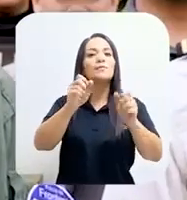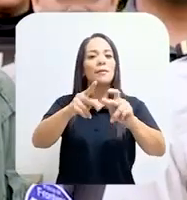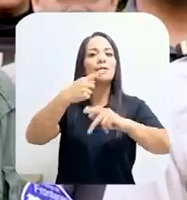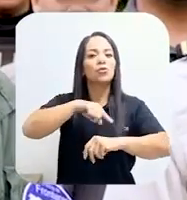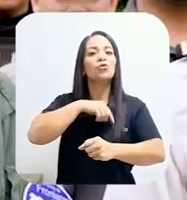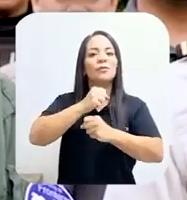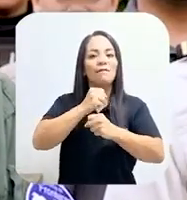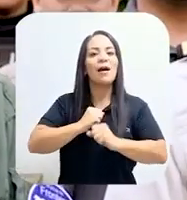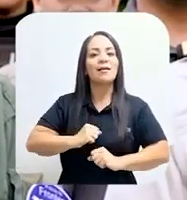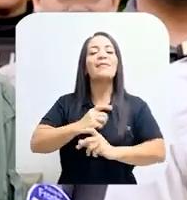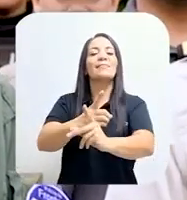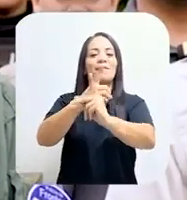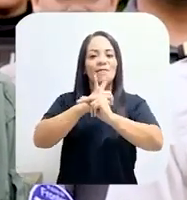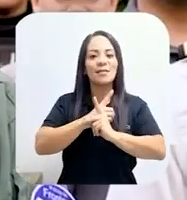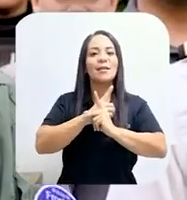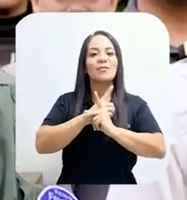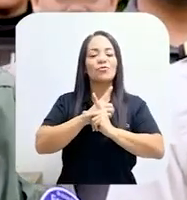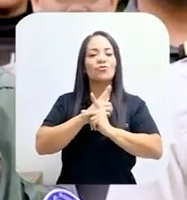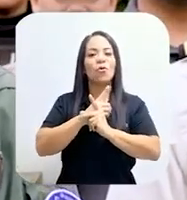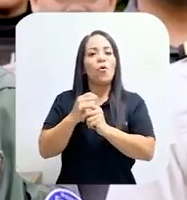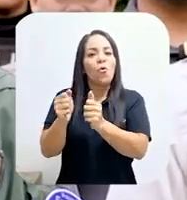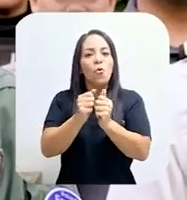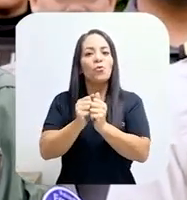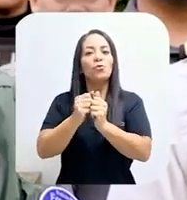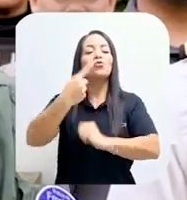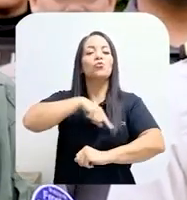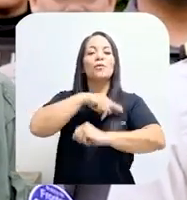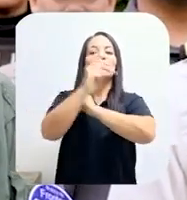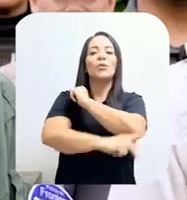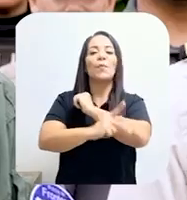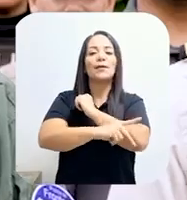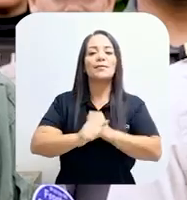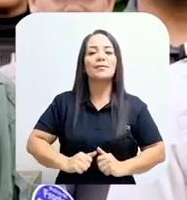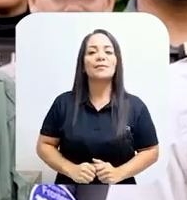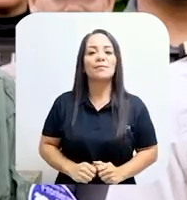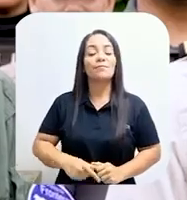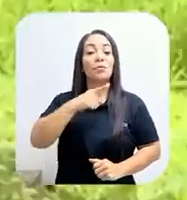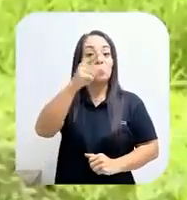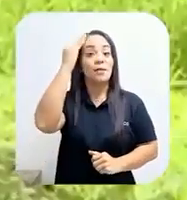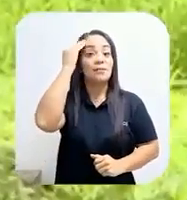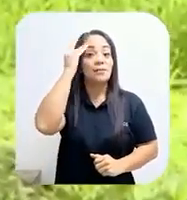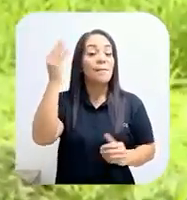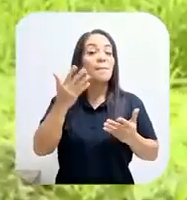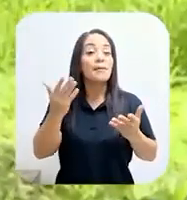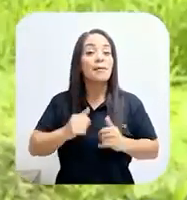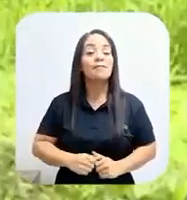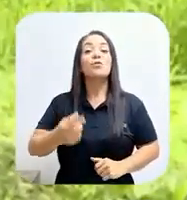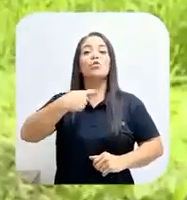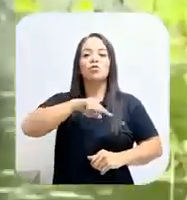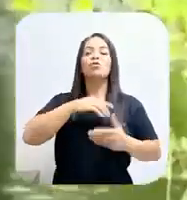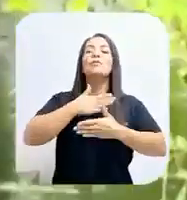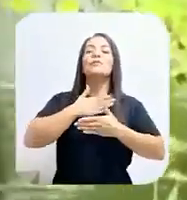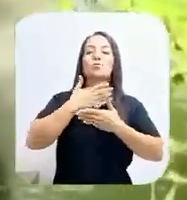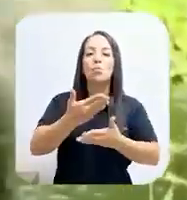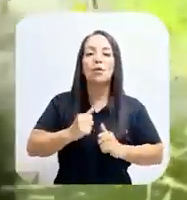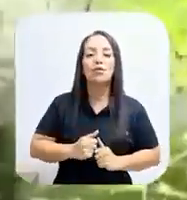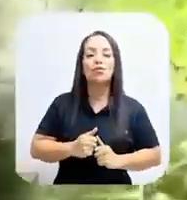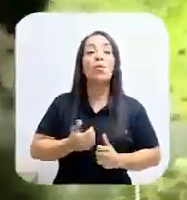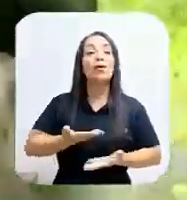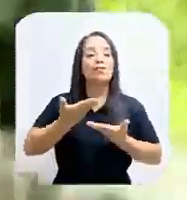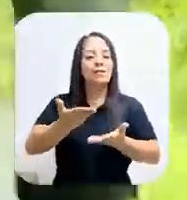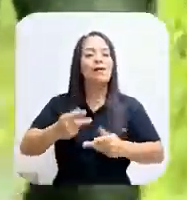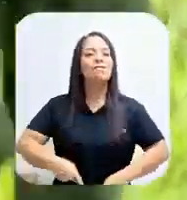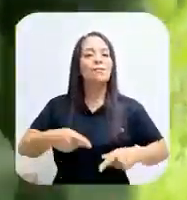Déjenos trabajar defendiendo hombro a hombro a nuestra patria. Sepan que incluso estamos dispuestos